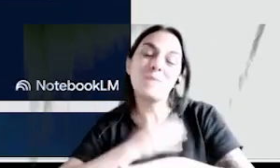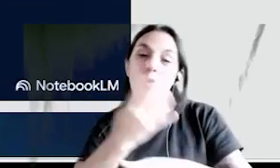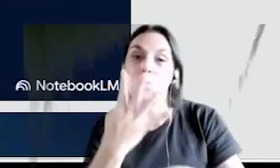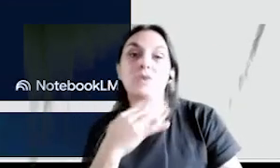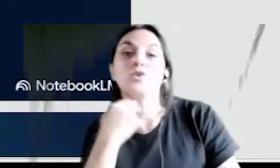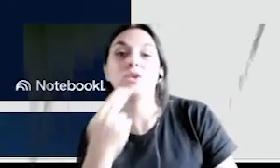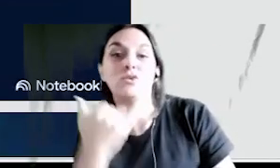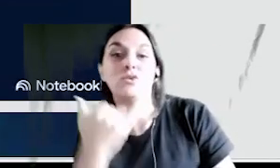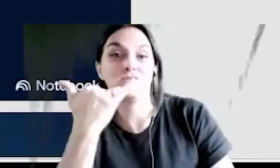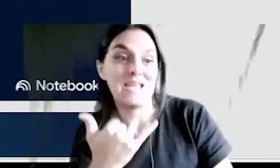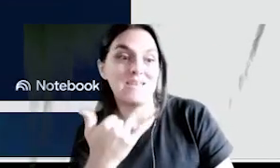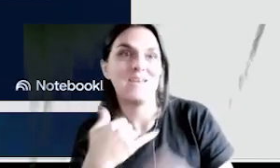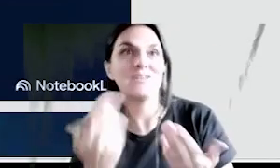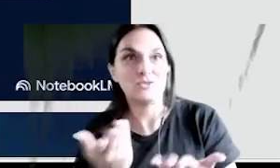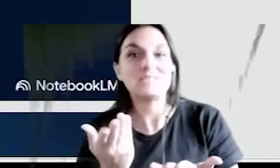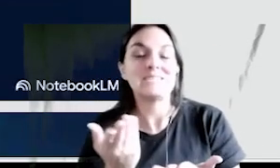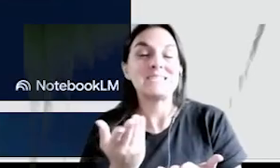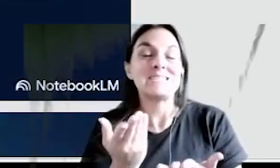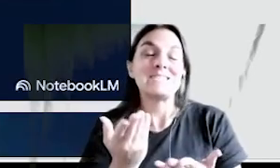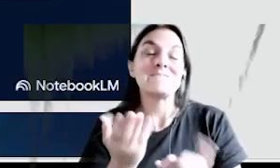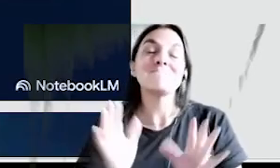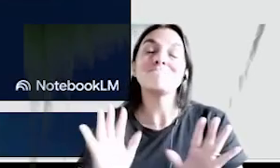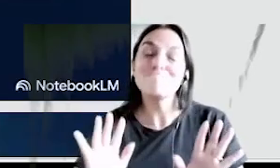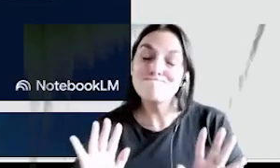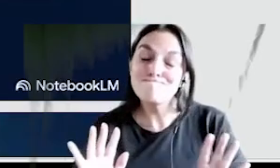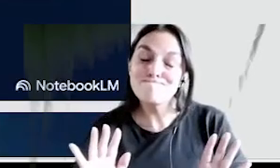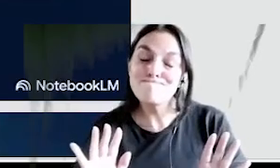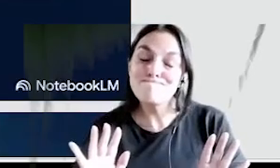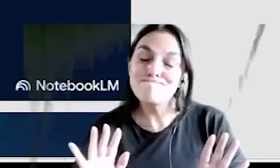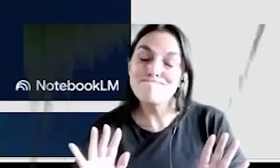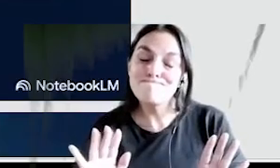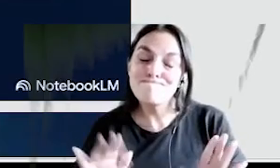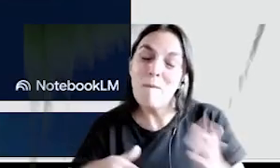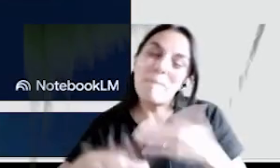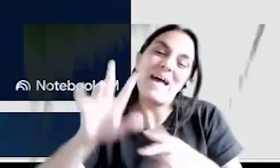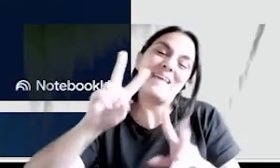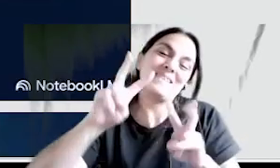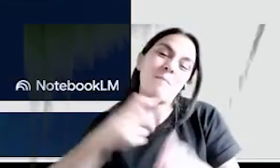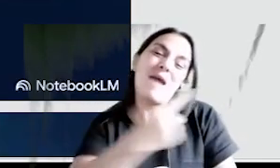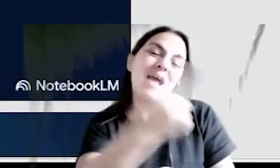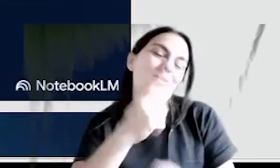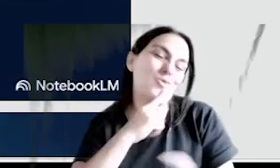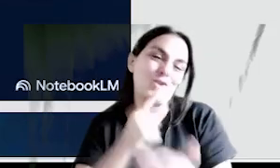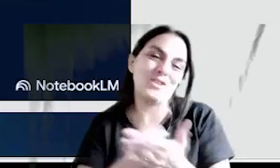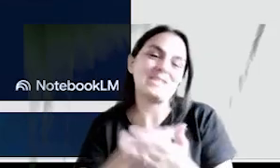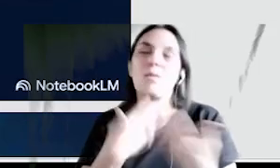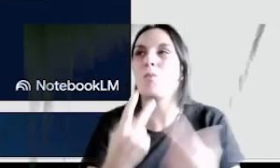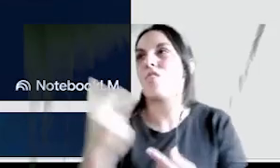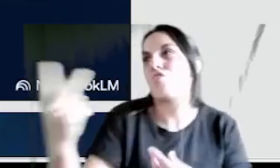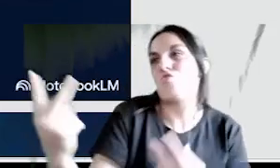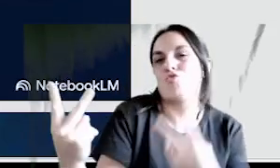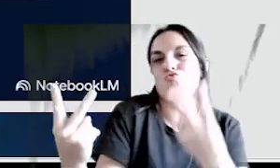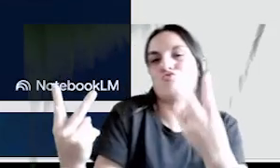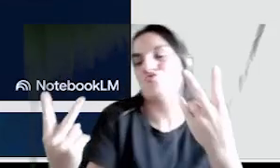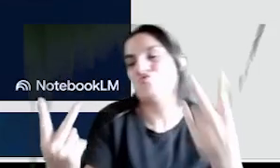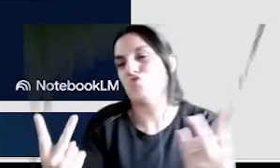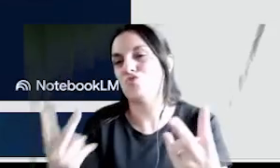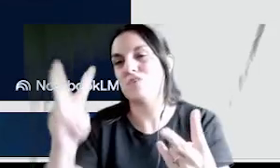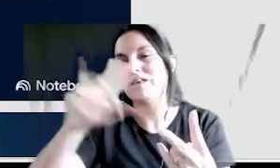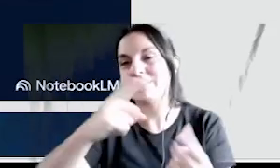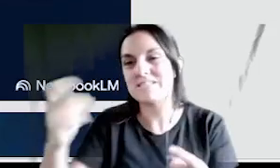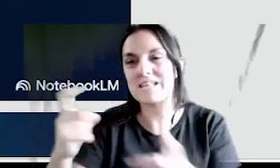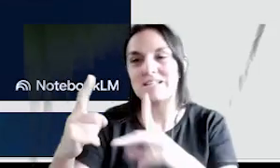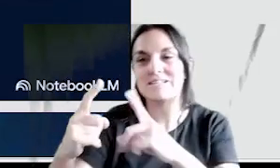hijos, mm, acá hay un tema de elección, uno puede deducir 2 al 100, el otro puede decir 2 al 100, los 4